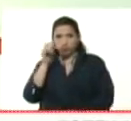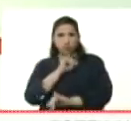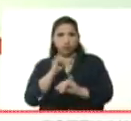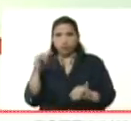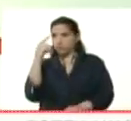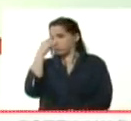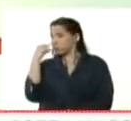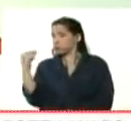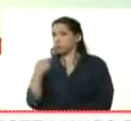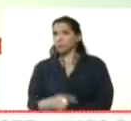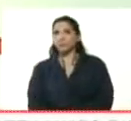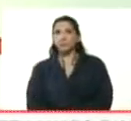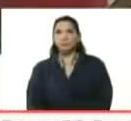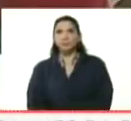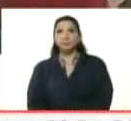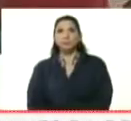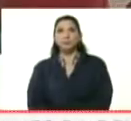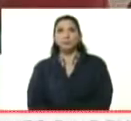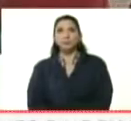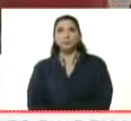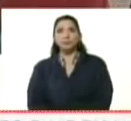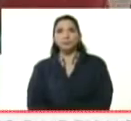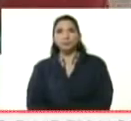Ezequiel Zamora.